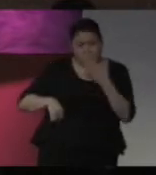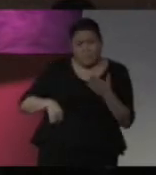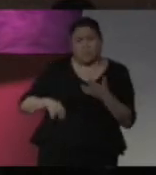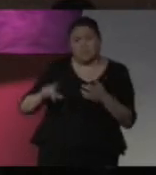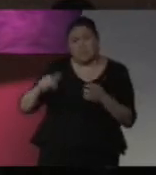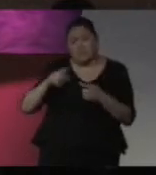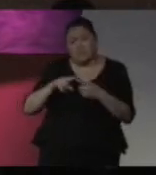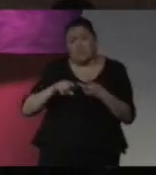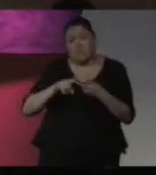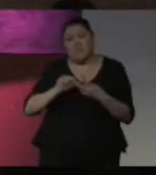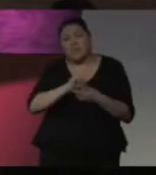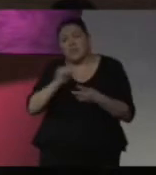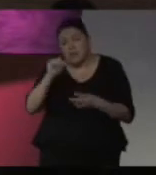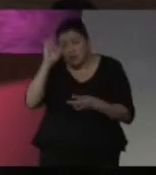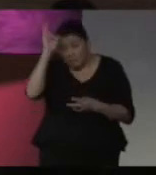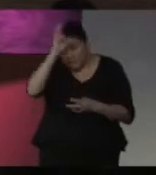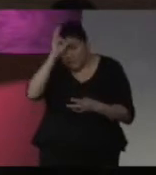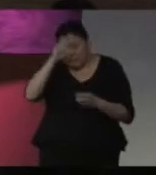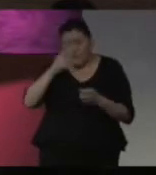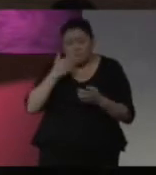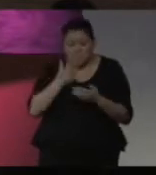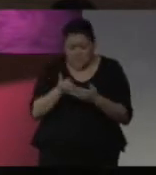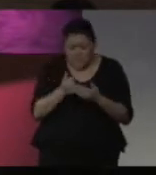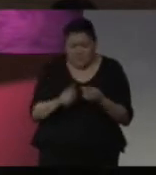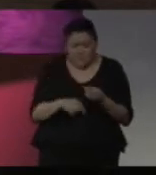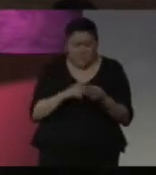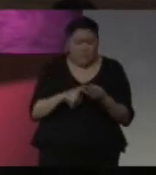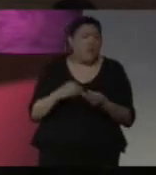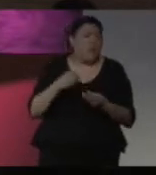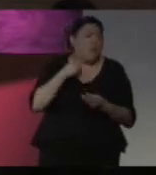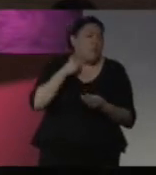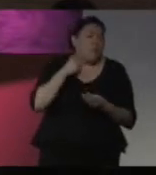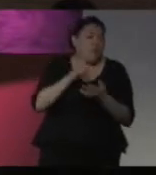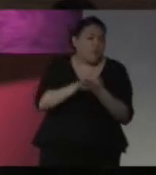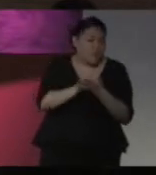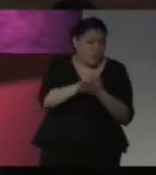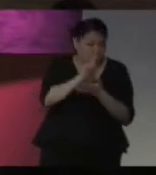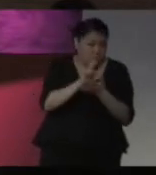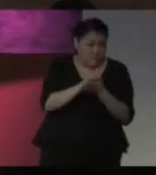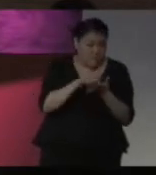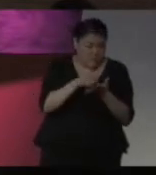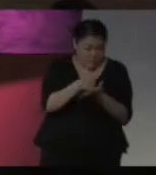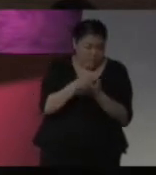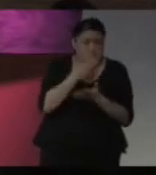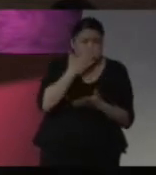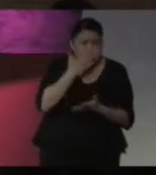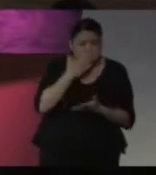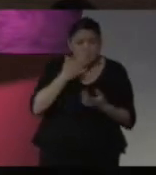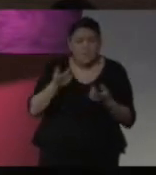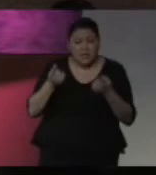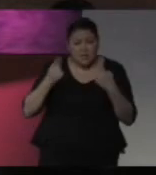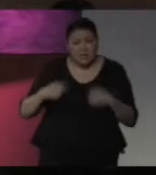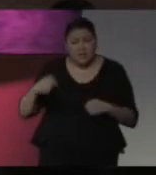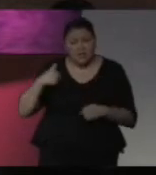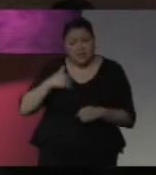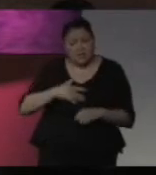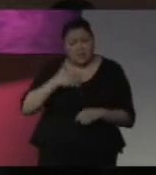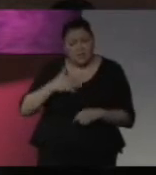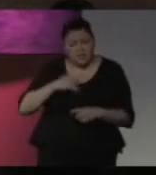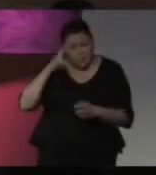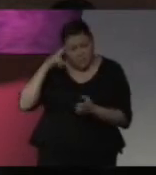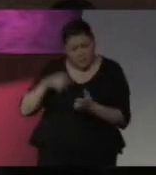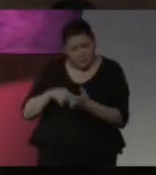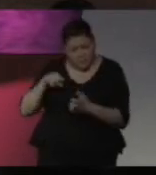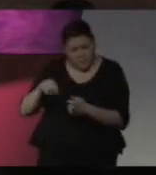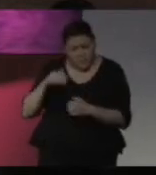y la filosofía, es importante también, creo, esta parte de